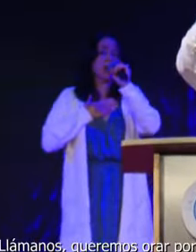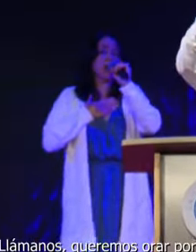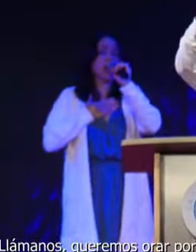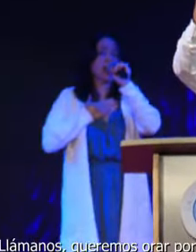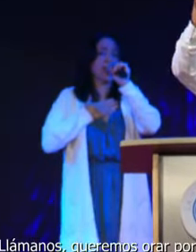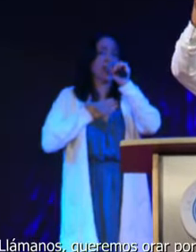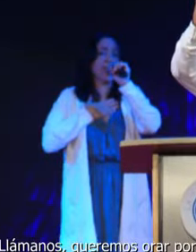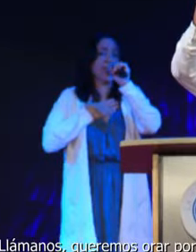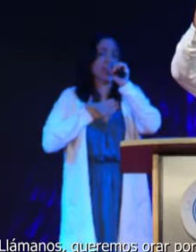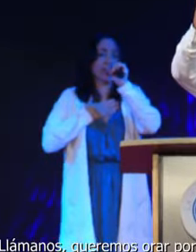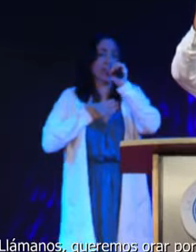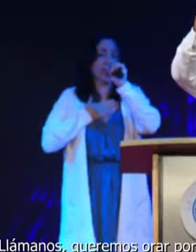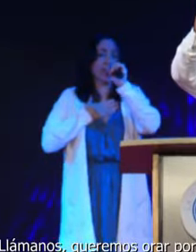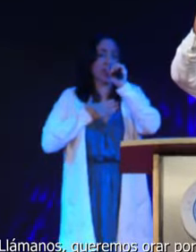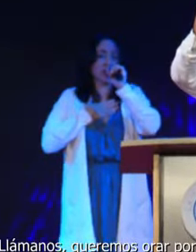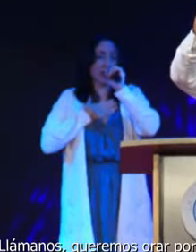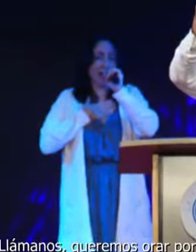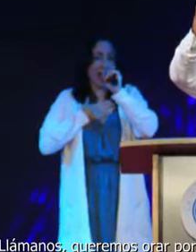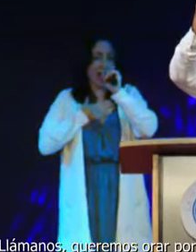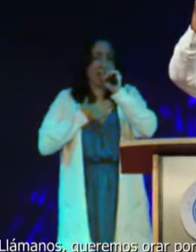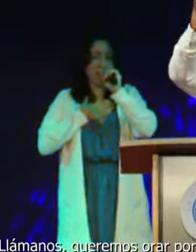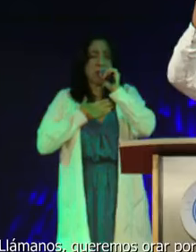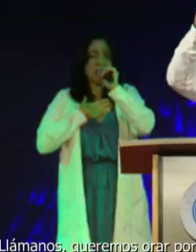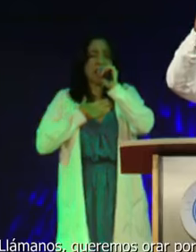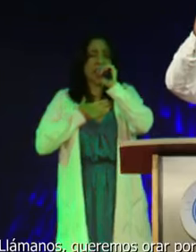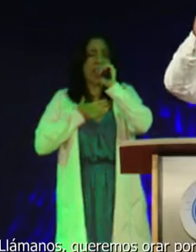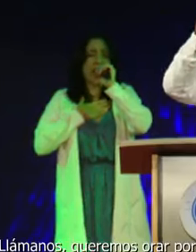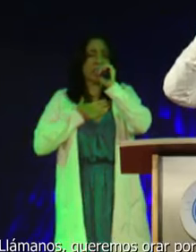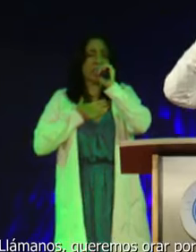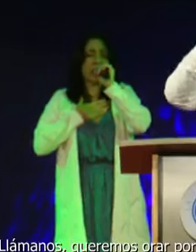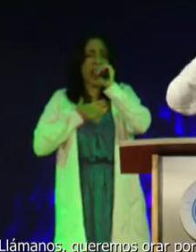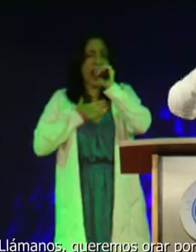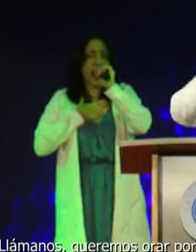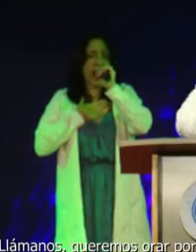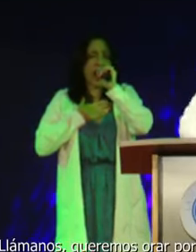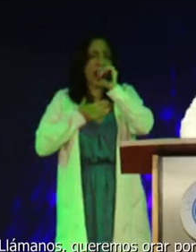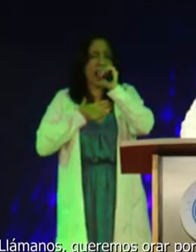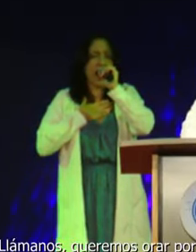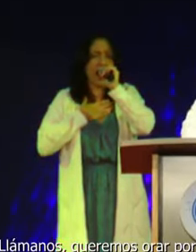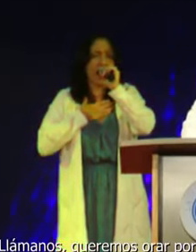mi vida ha sido tan, tan